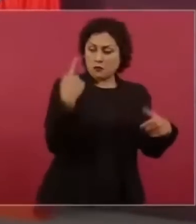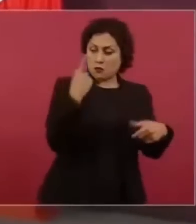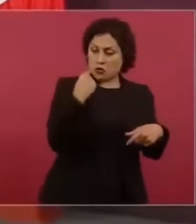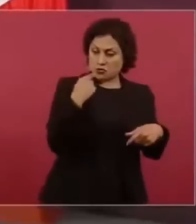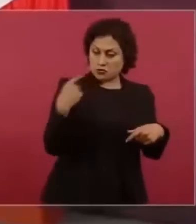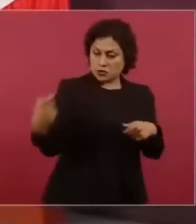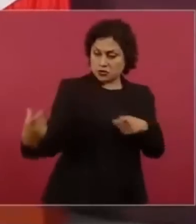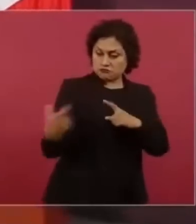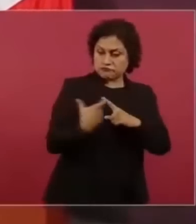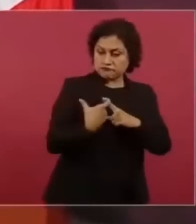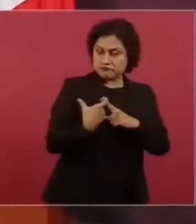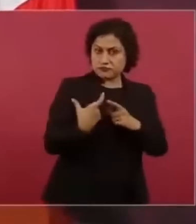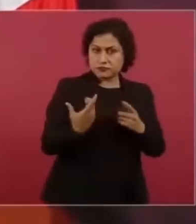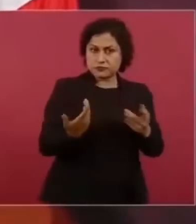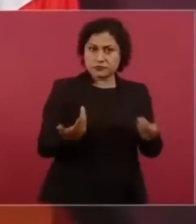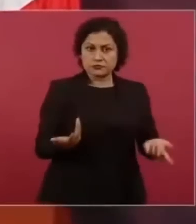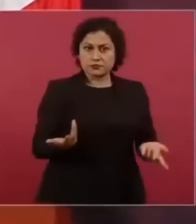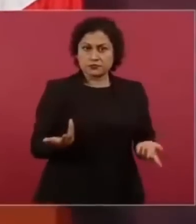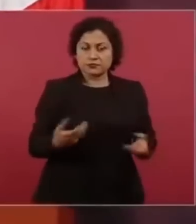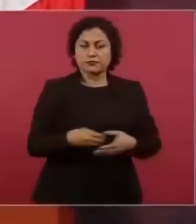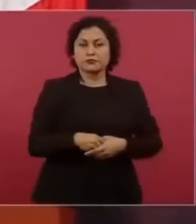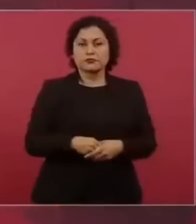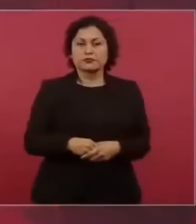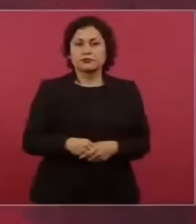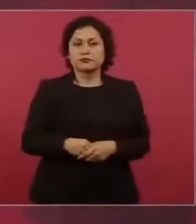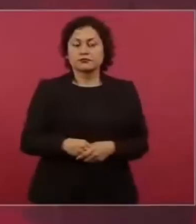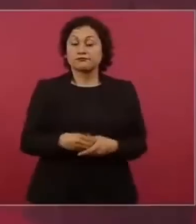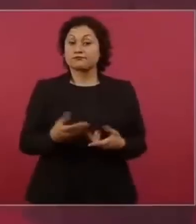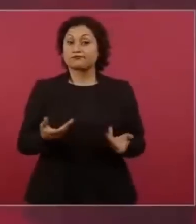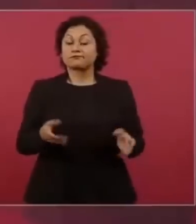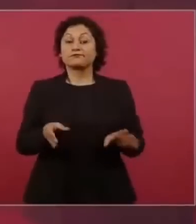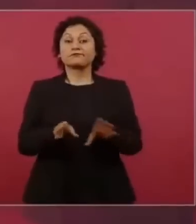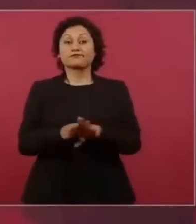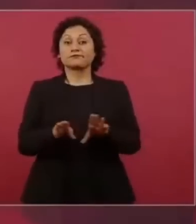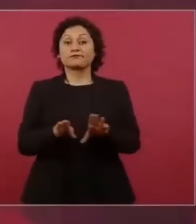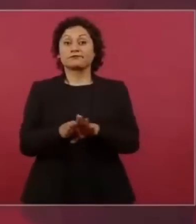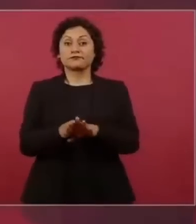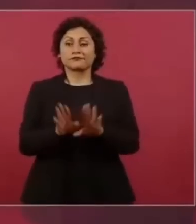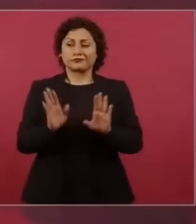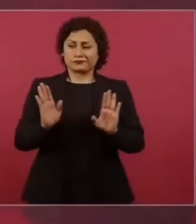podría ser, déjenlos trabajar.